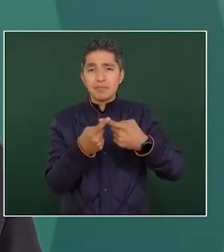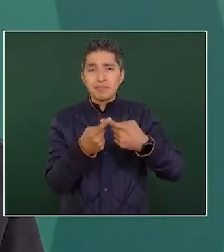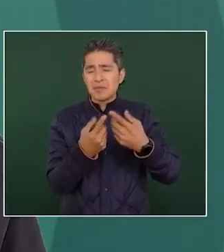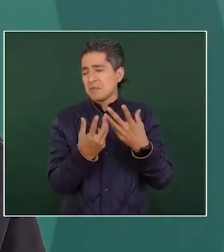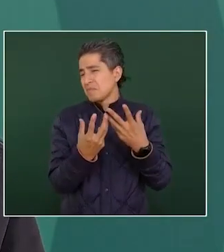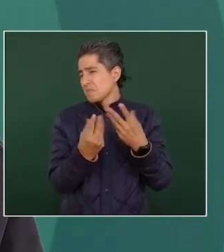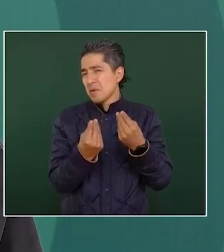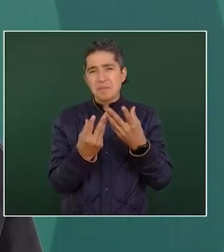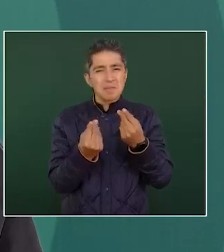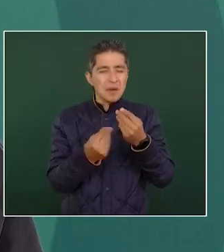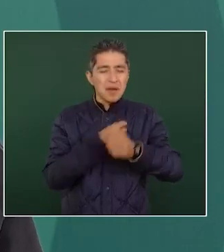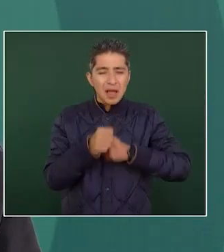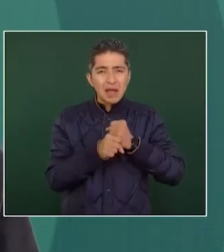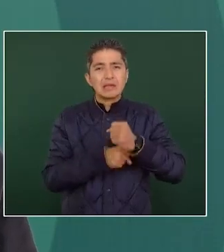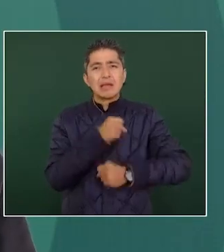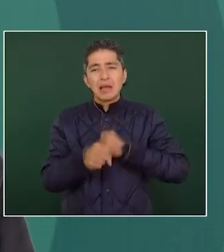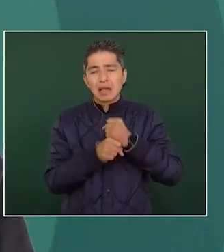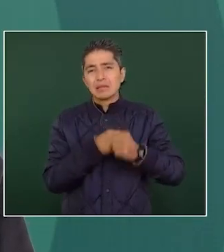décadas,